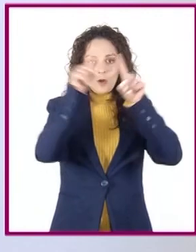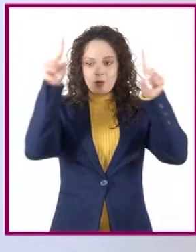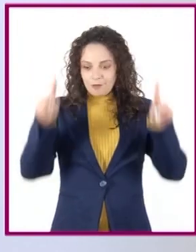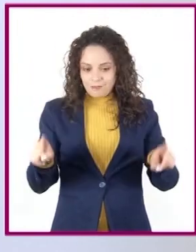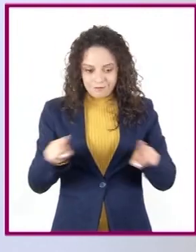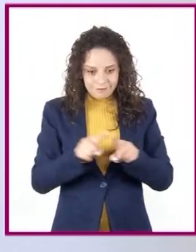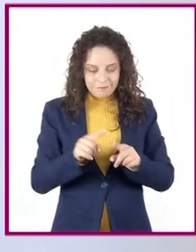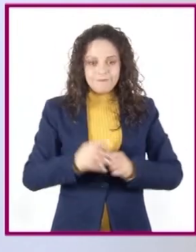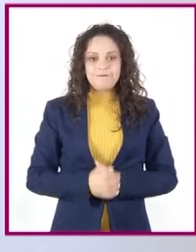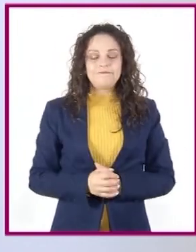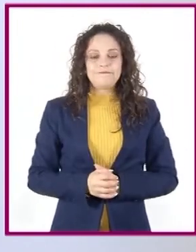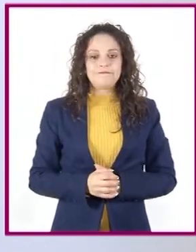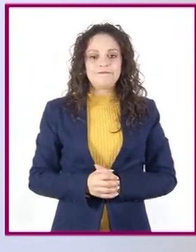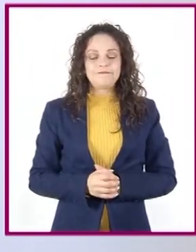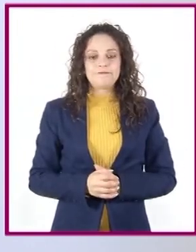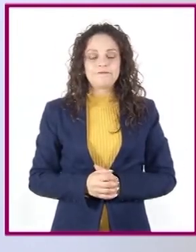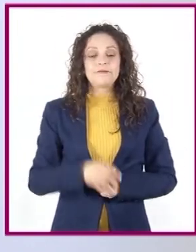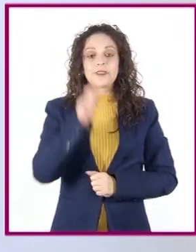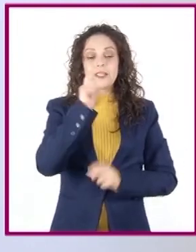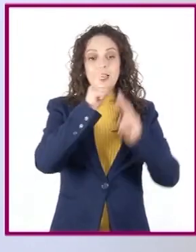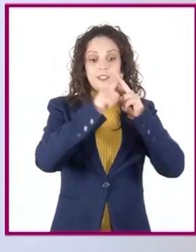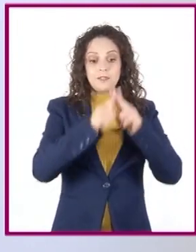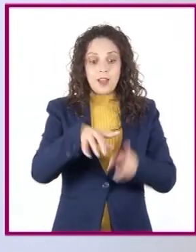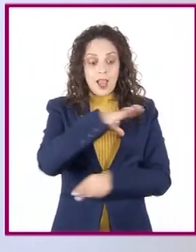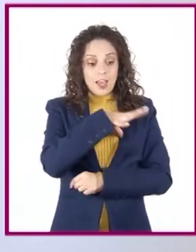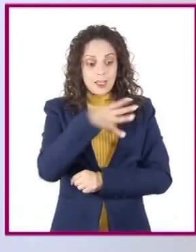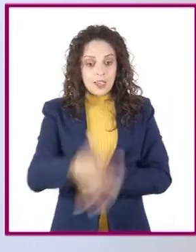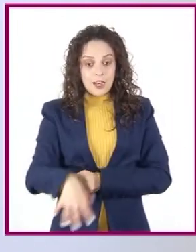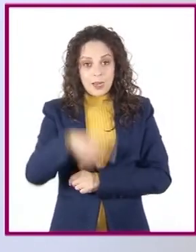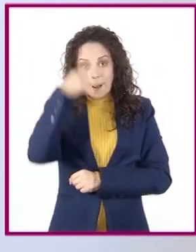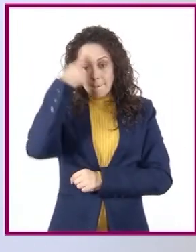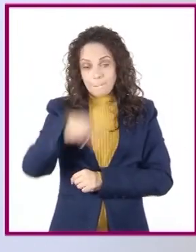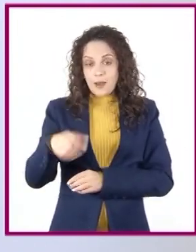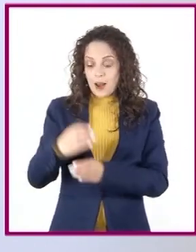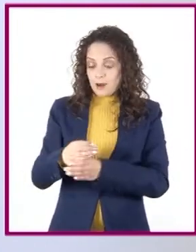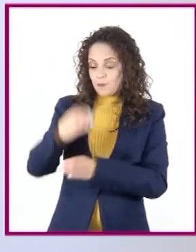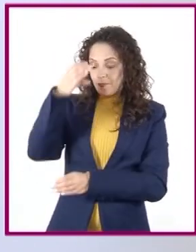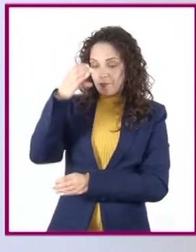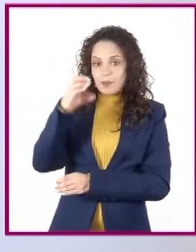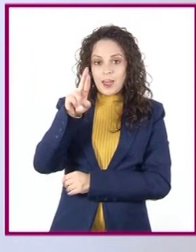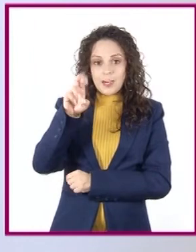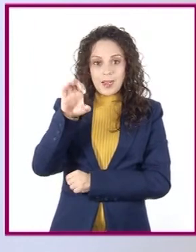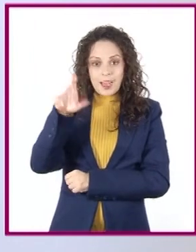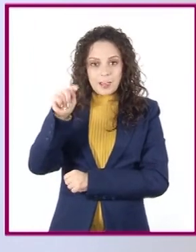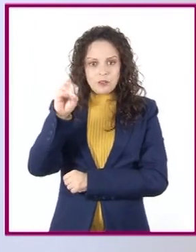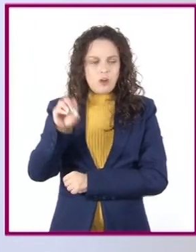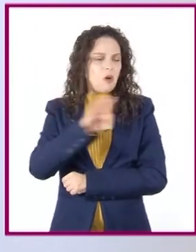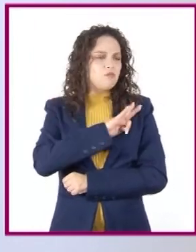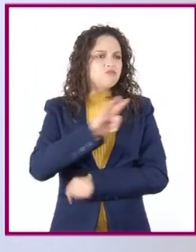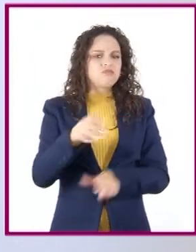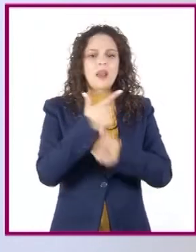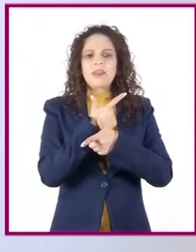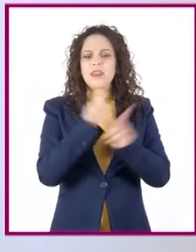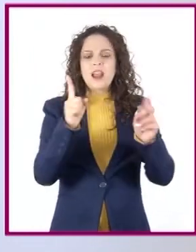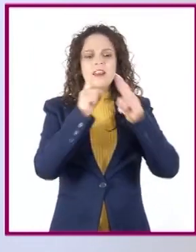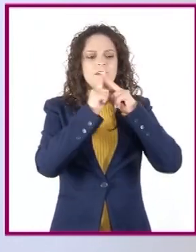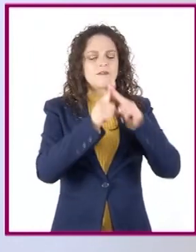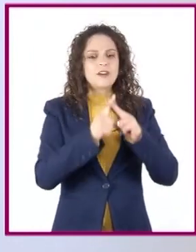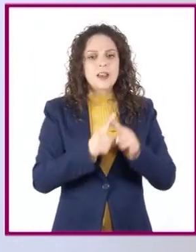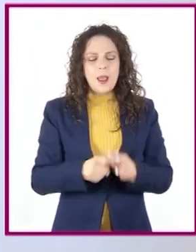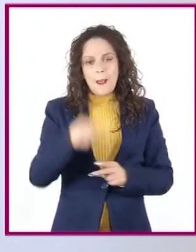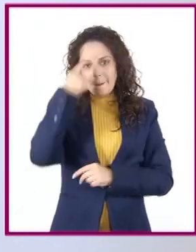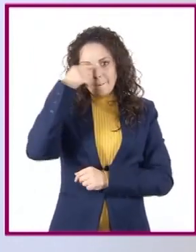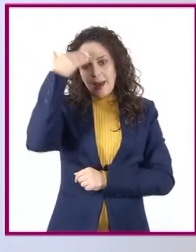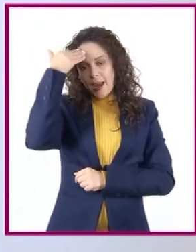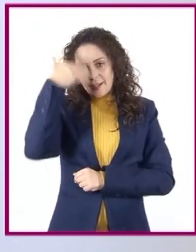A partir de la fórmula general del volumen de un prisma recto, es posible calcular cualquier medida del prisma, si se conocen